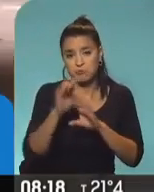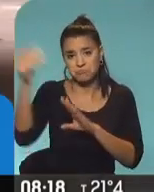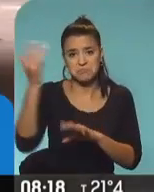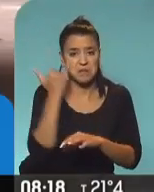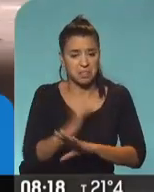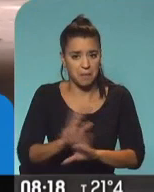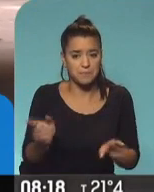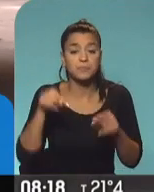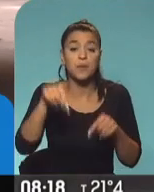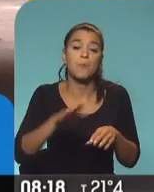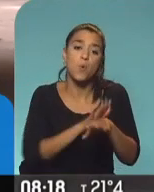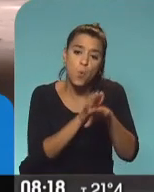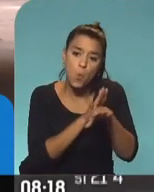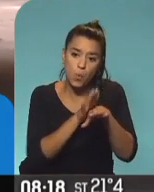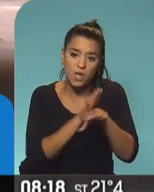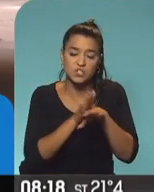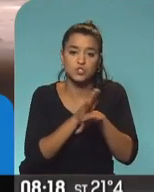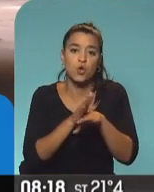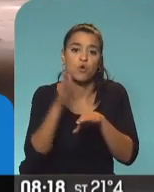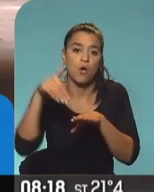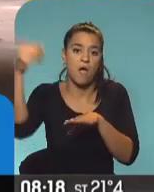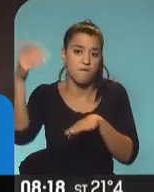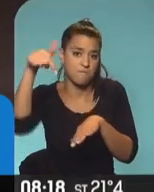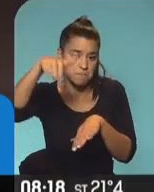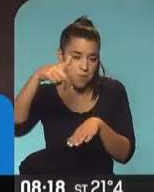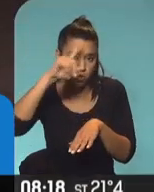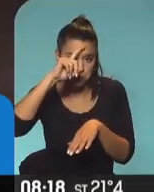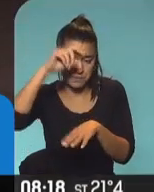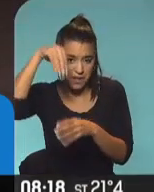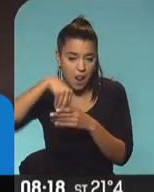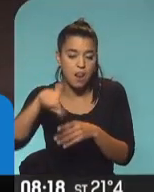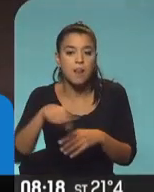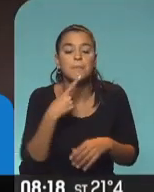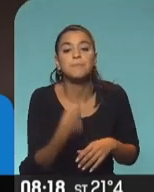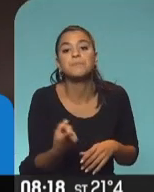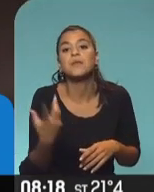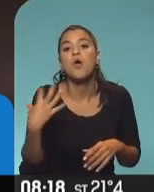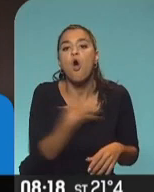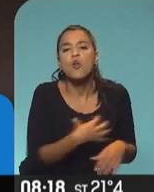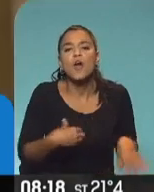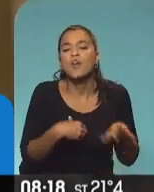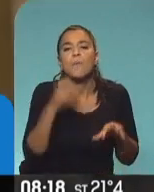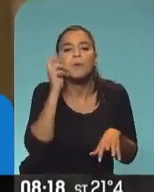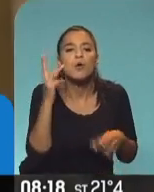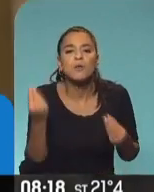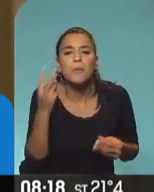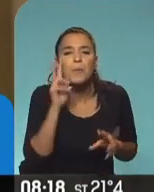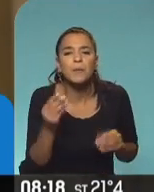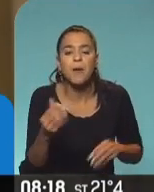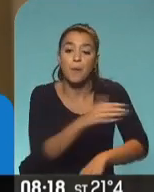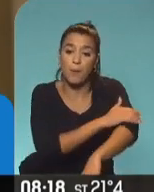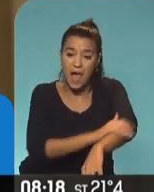Después van a seguir sus curaciones por consultorio externo del hospital. ¿Cuáles fueron los órganos más afectados? Es decir, ¿qué es lo más habitual ver?